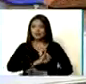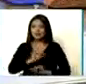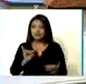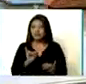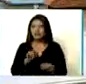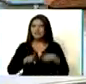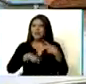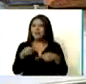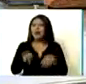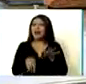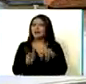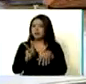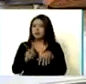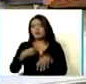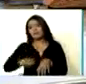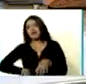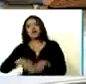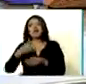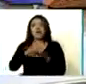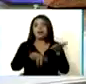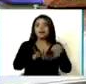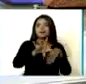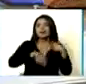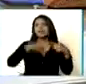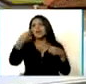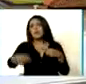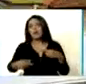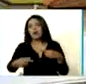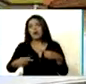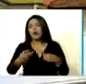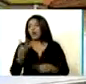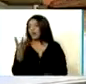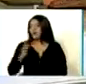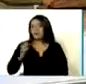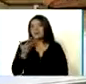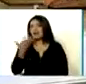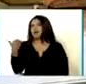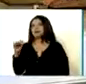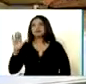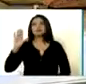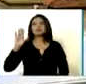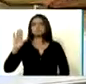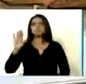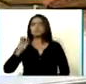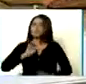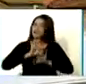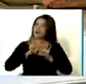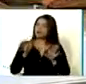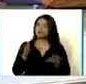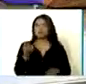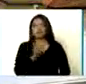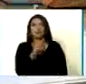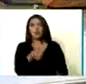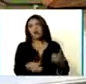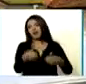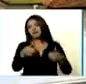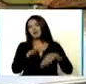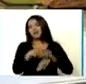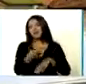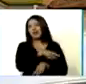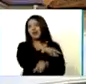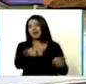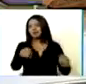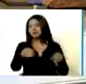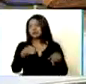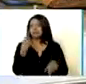12 para que el presidente fuese el 15. Y luego, ya hace 4 meses atrás, lo juramentaron, siendo obviamente unos simples candidatos, porque todo eso estuvo